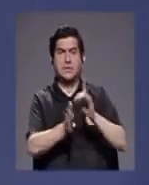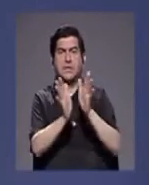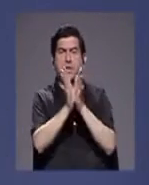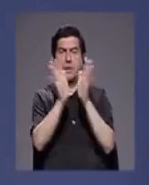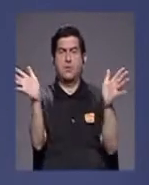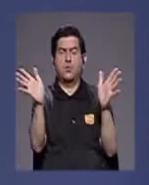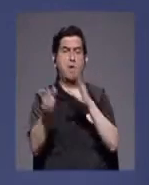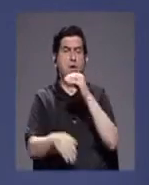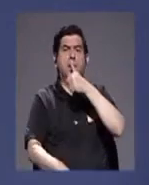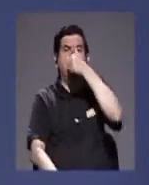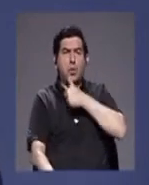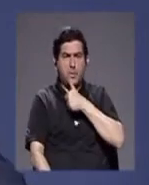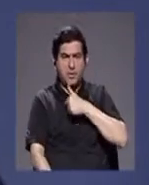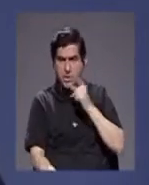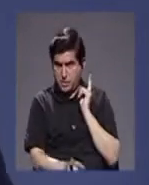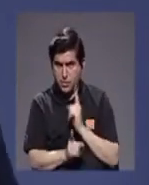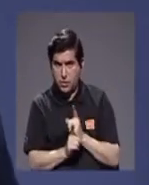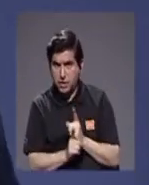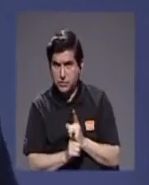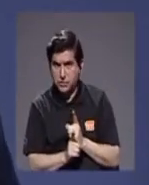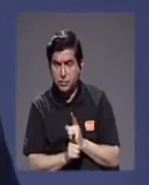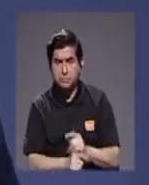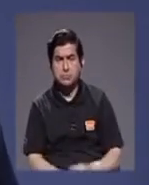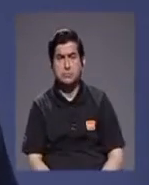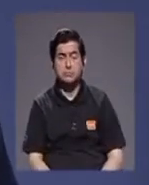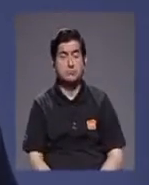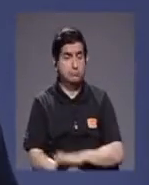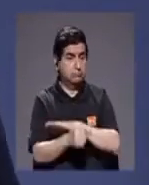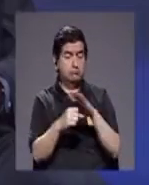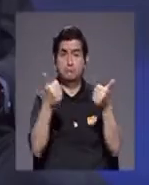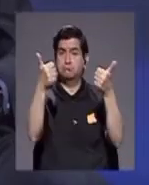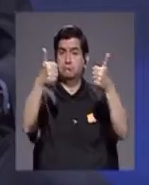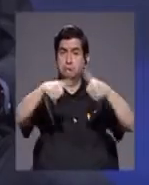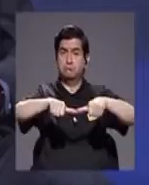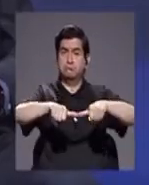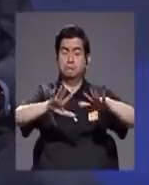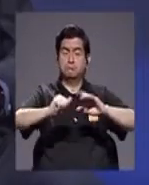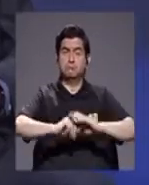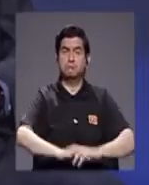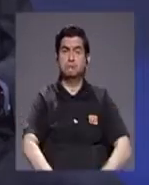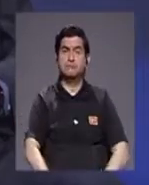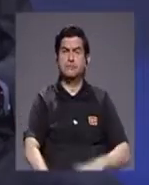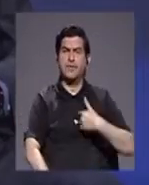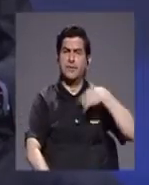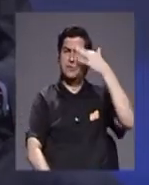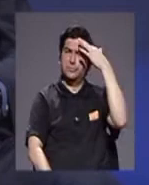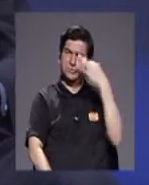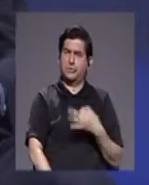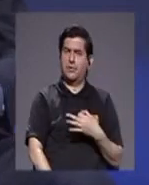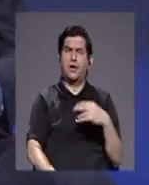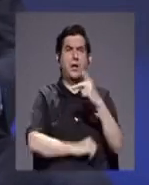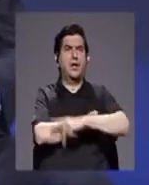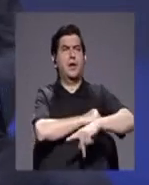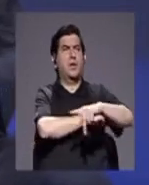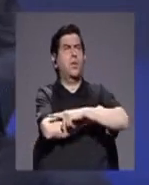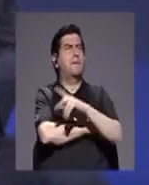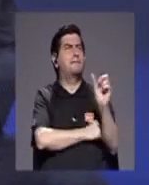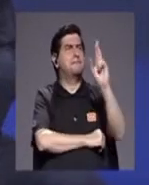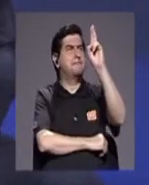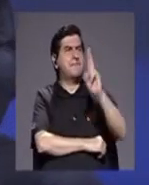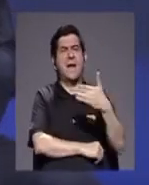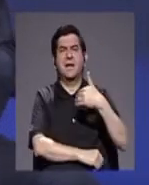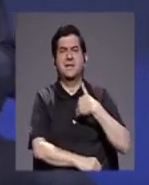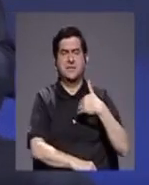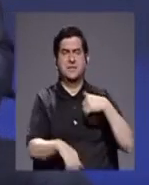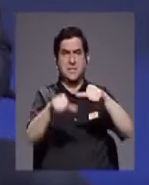o la medicina privada. ¿Me equivoco? No, totalmente de acuerdo. Creo que para un país como Costa Rica, que tiene